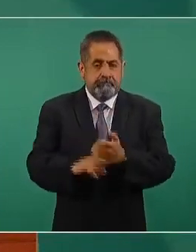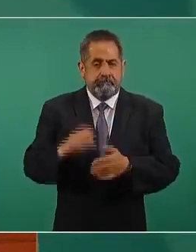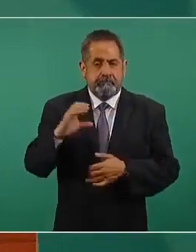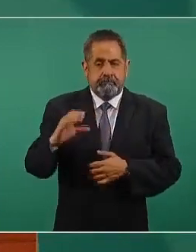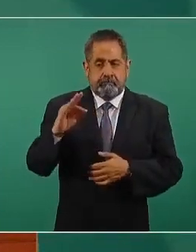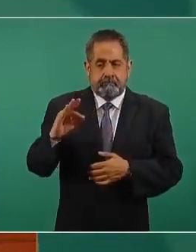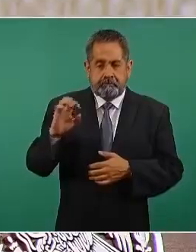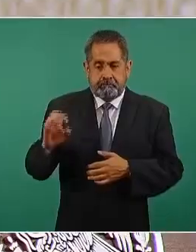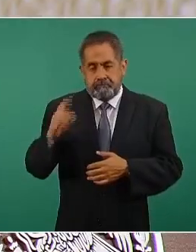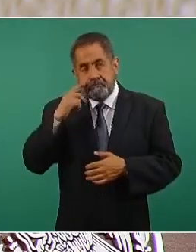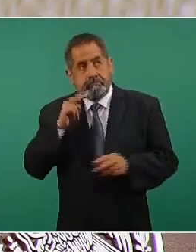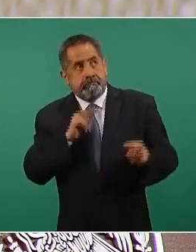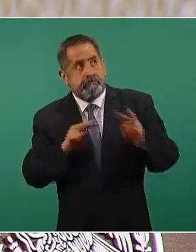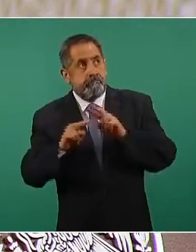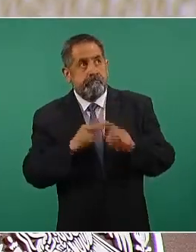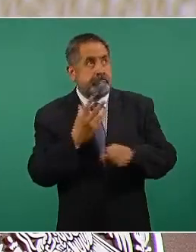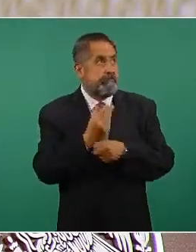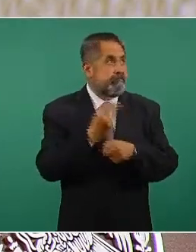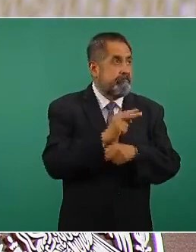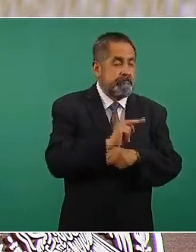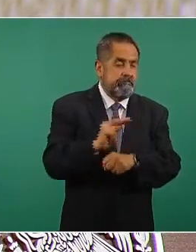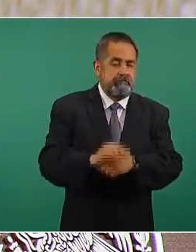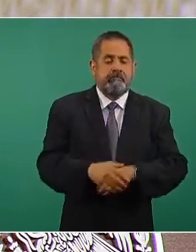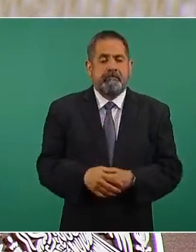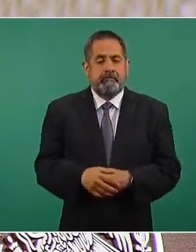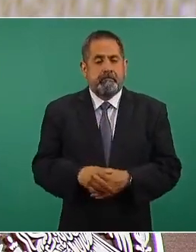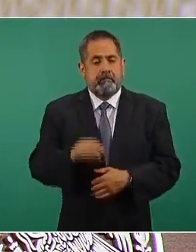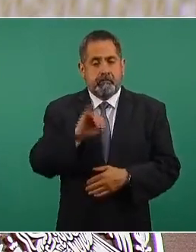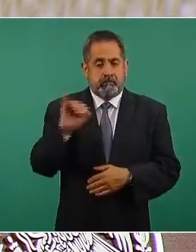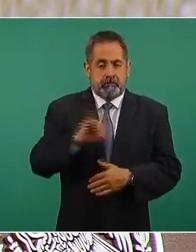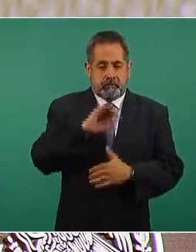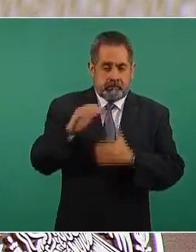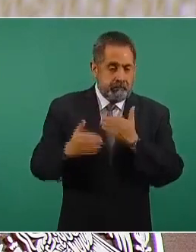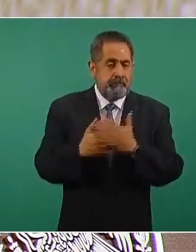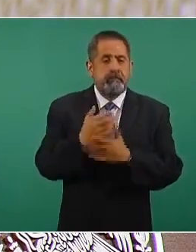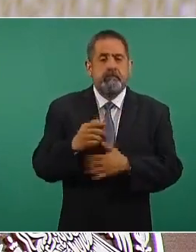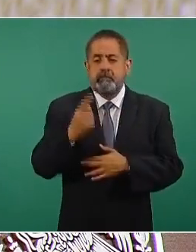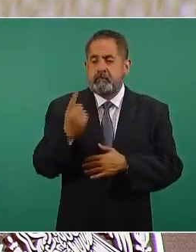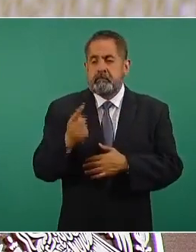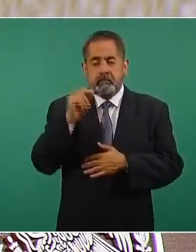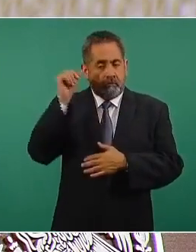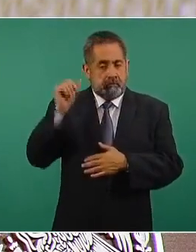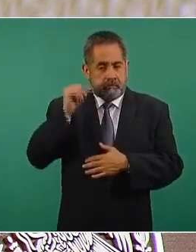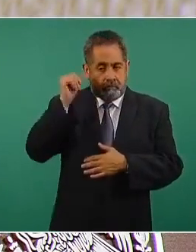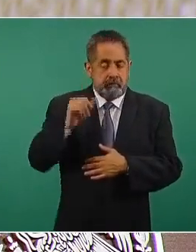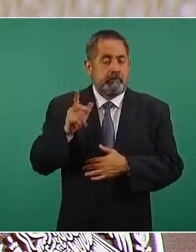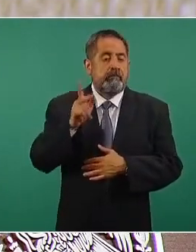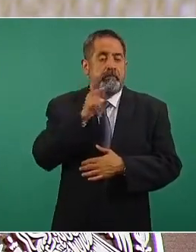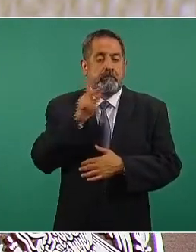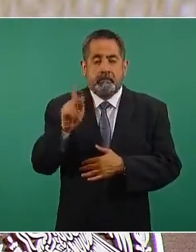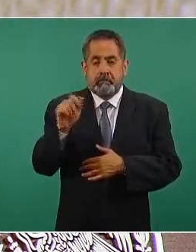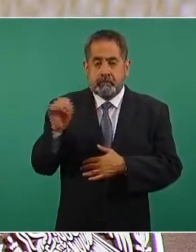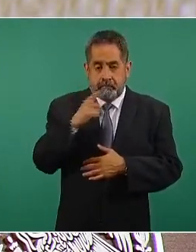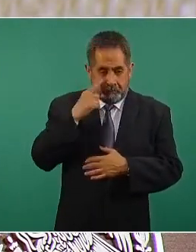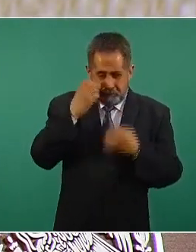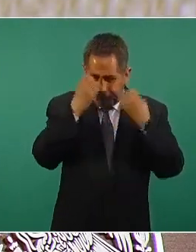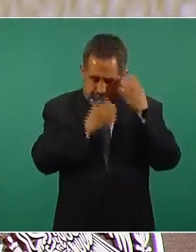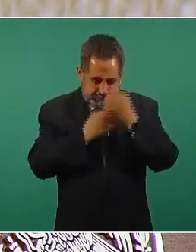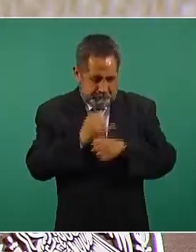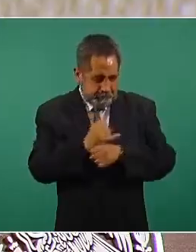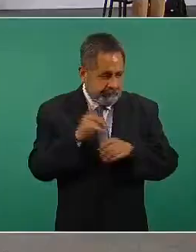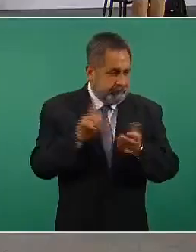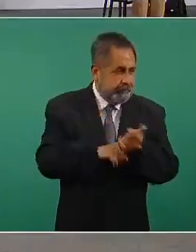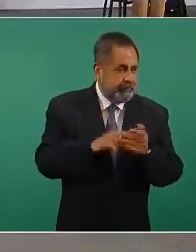de Electricidad. Para el jueves 1 de abril, Pemex inicia pruebas de hermeticidad del sistema